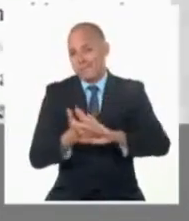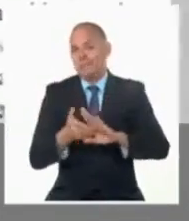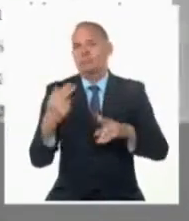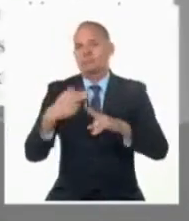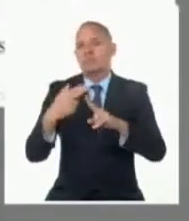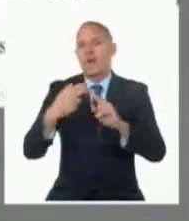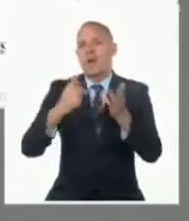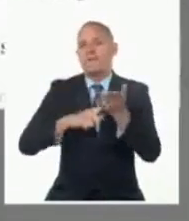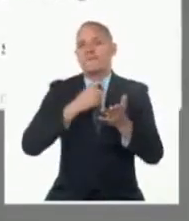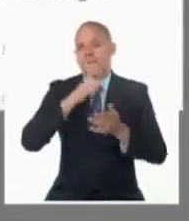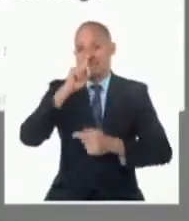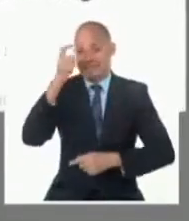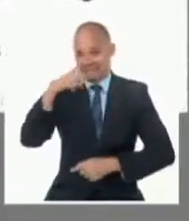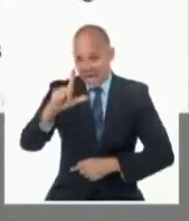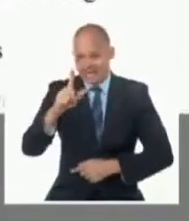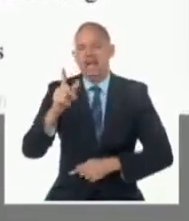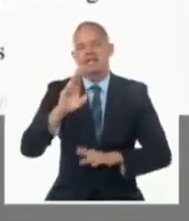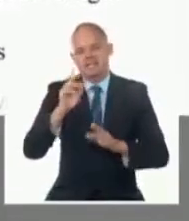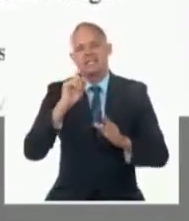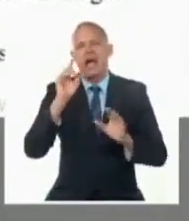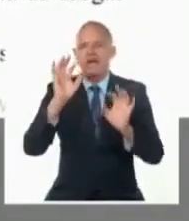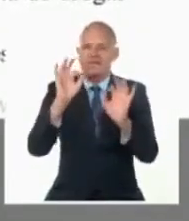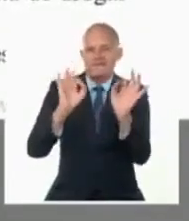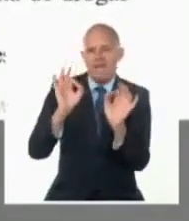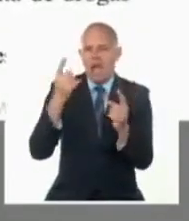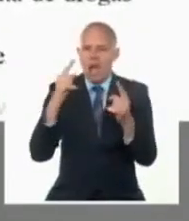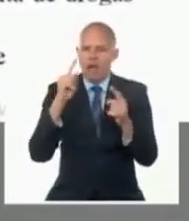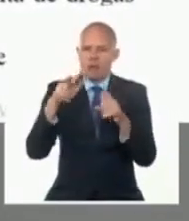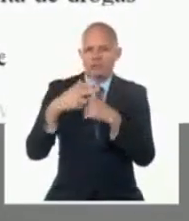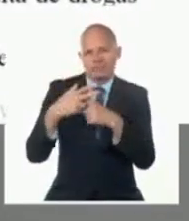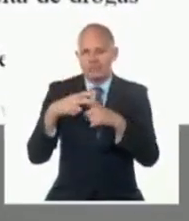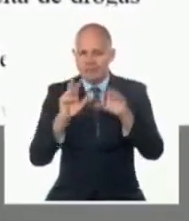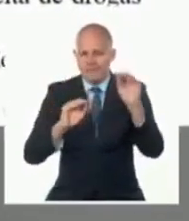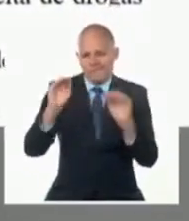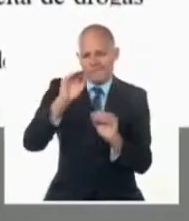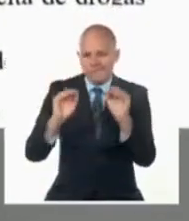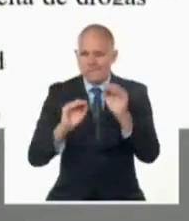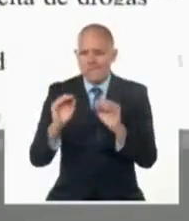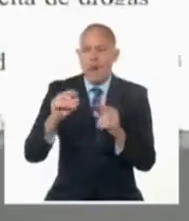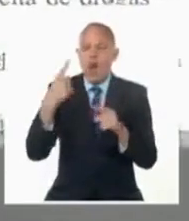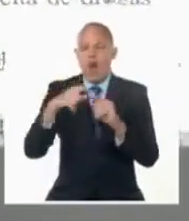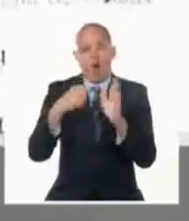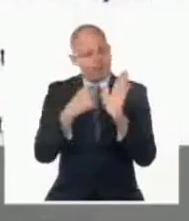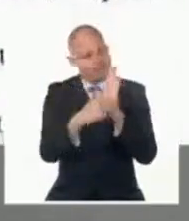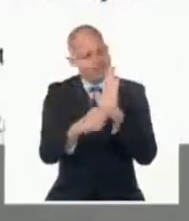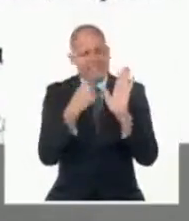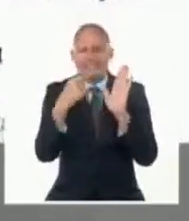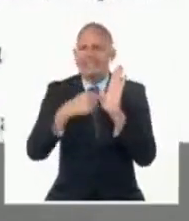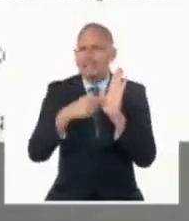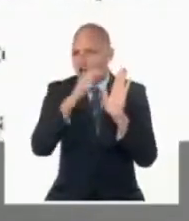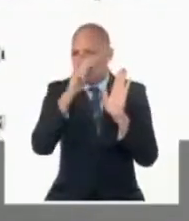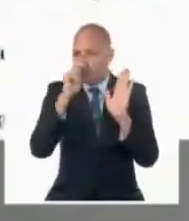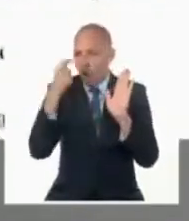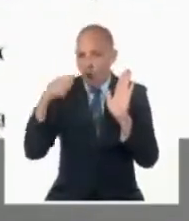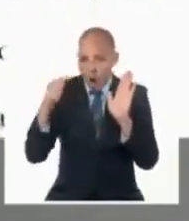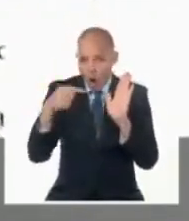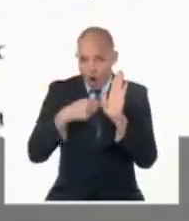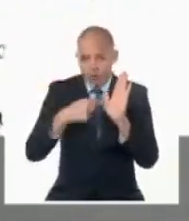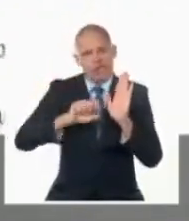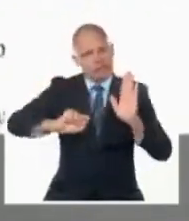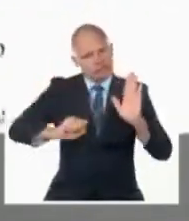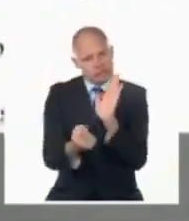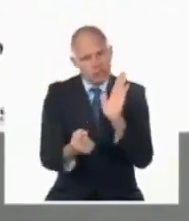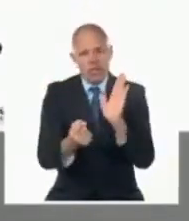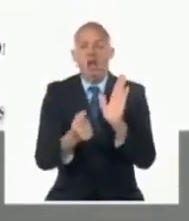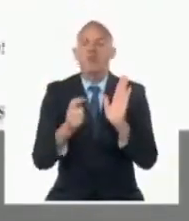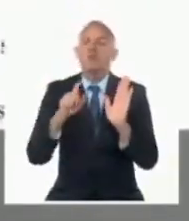modificaciones y se robustecen, al decir de los expertos, las condenas contra delitos más graves, algunos de ellos relacionados con la producción,